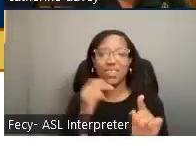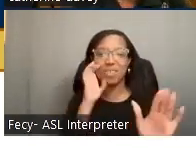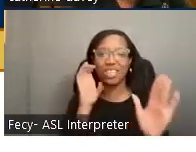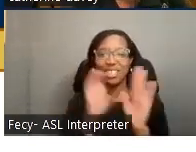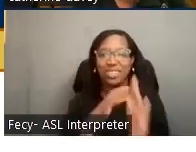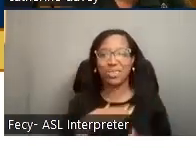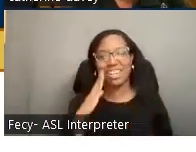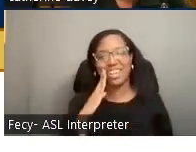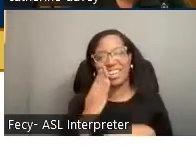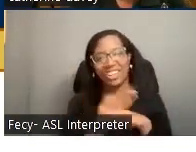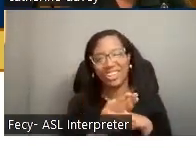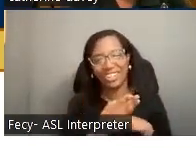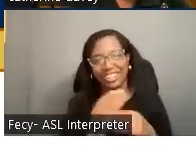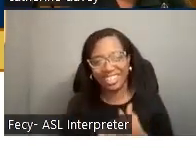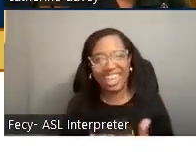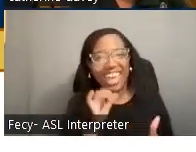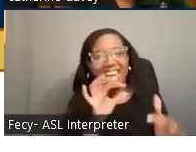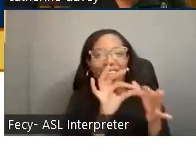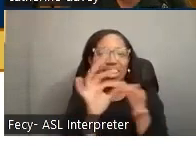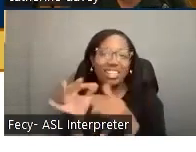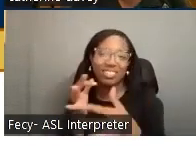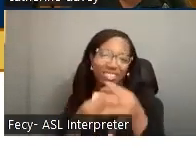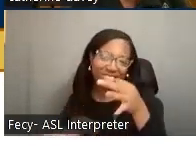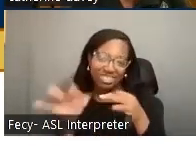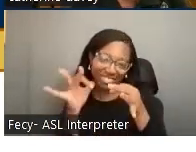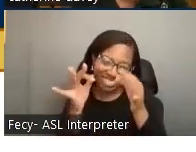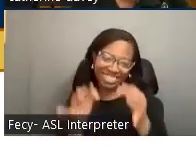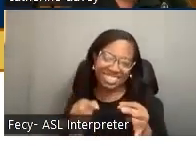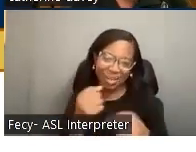otra imagen bonita de mi niña. No tiene nada que ver con la